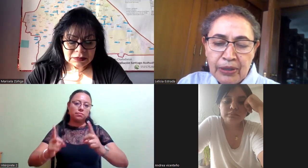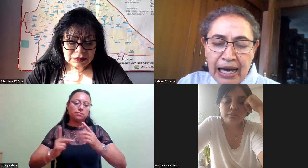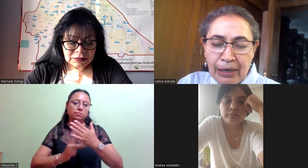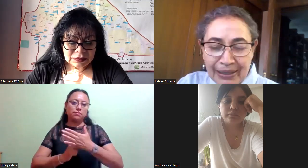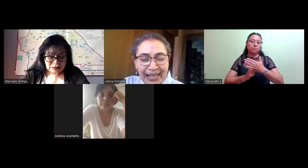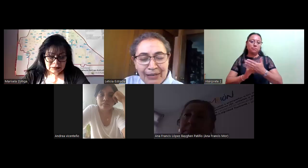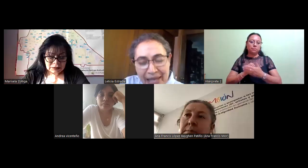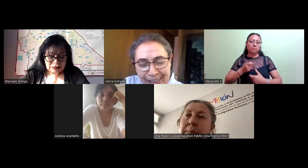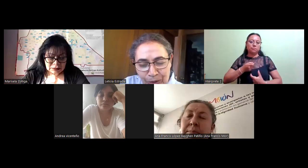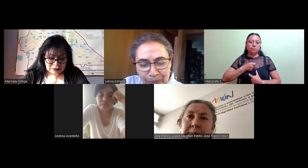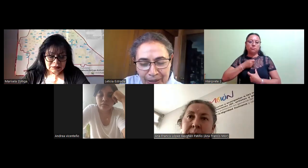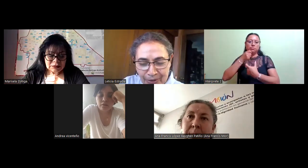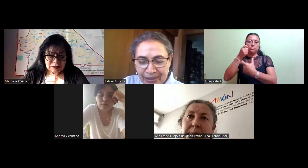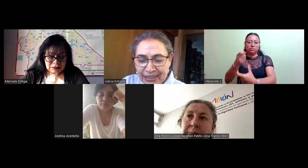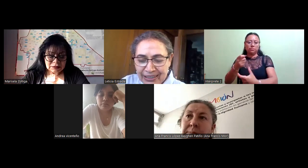mérito,